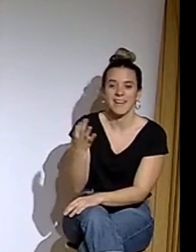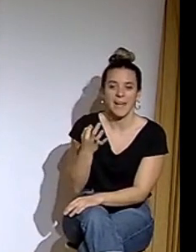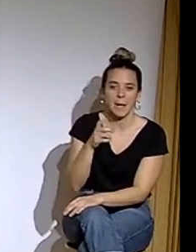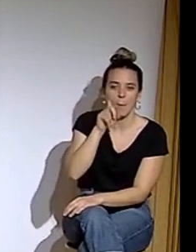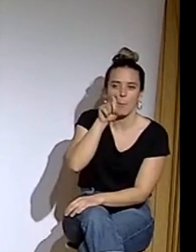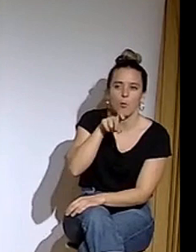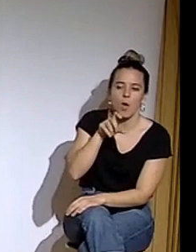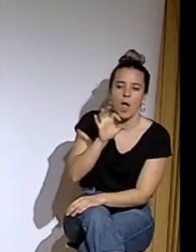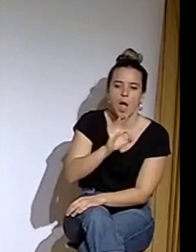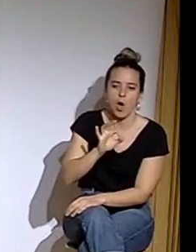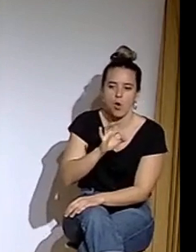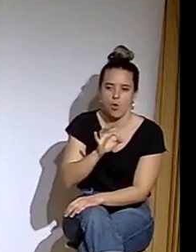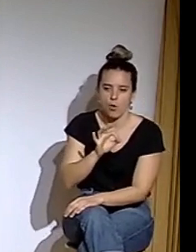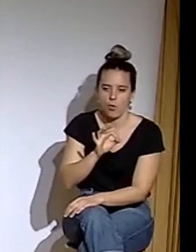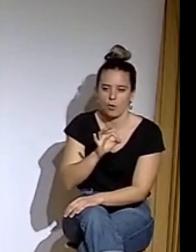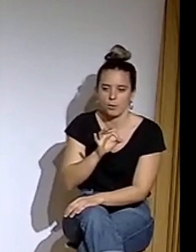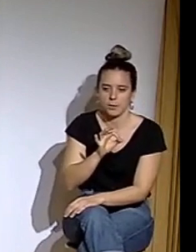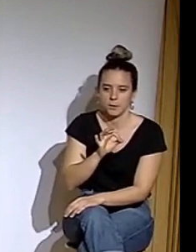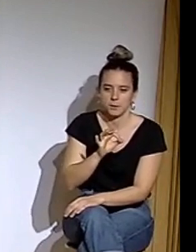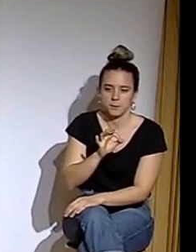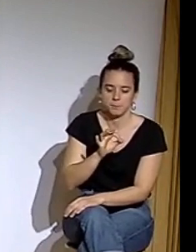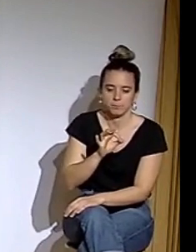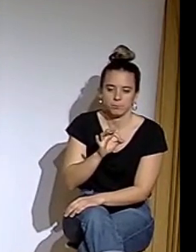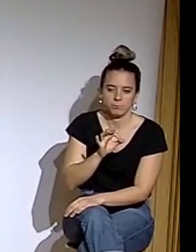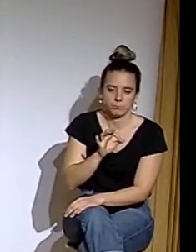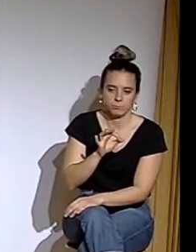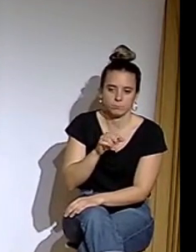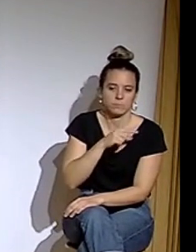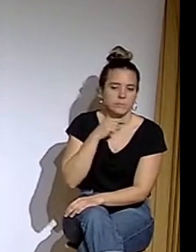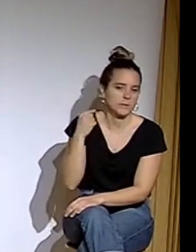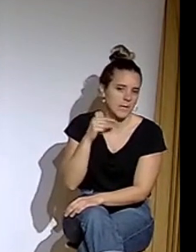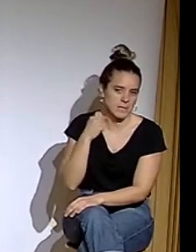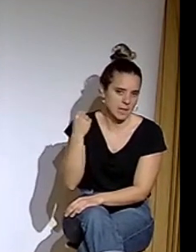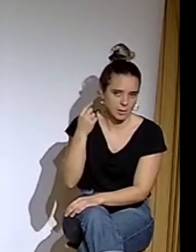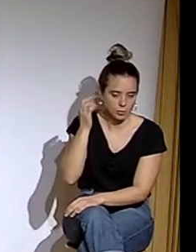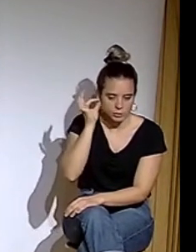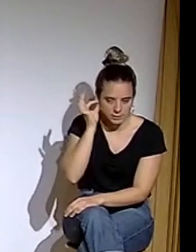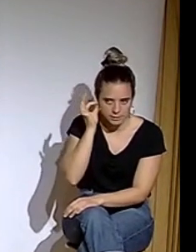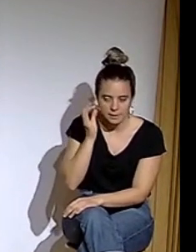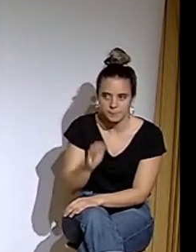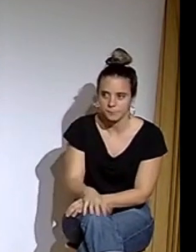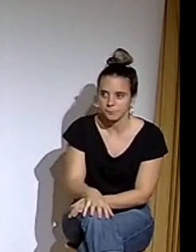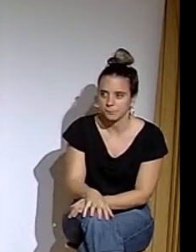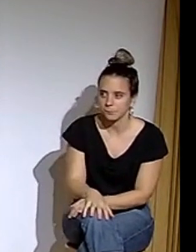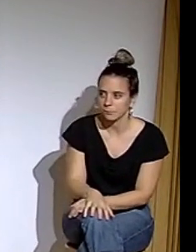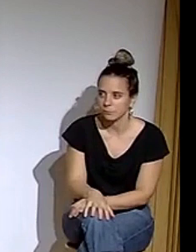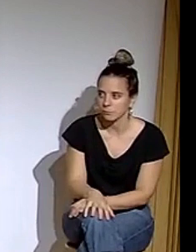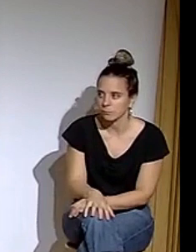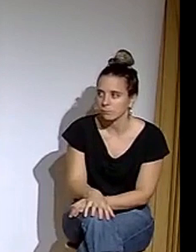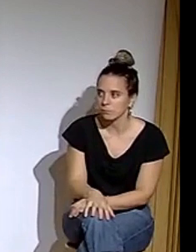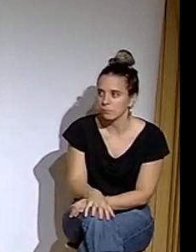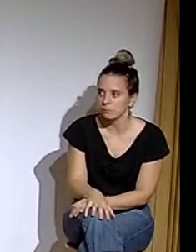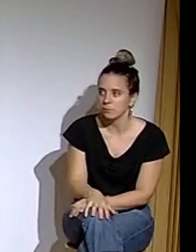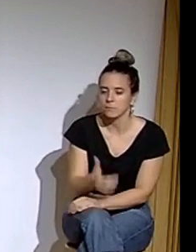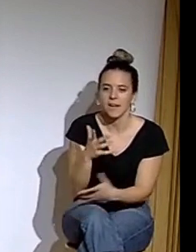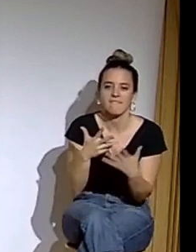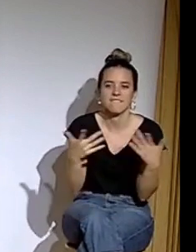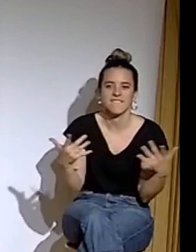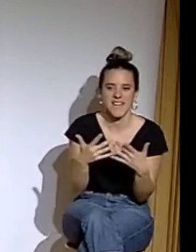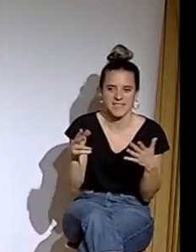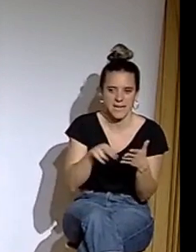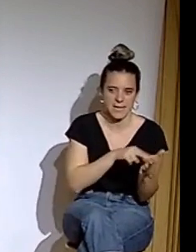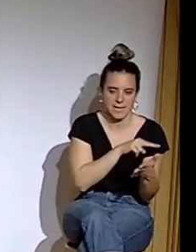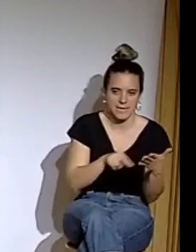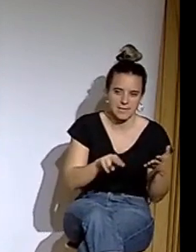sa lista no y un poco como reclamando con una frase en inglés que